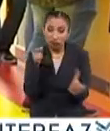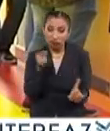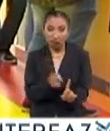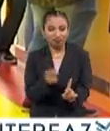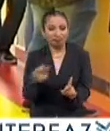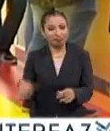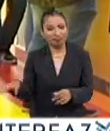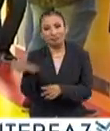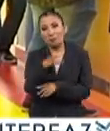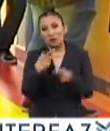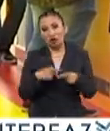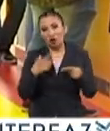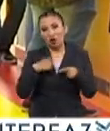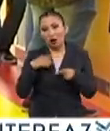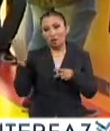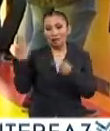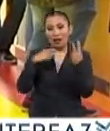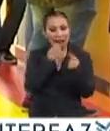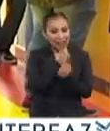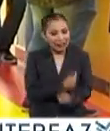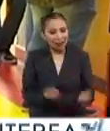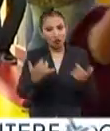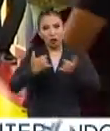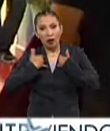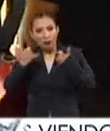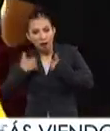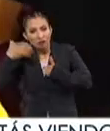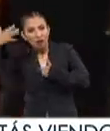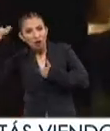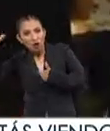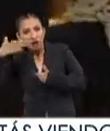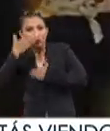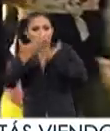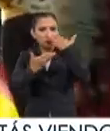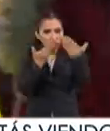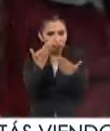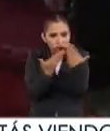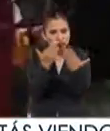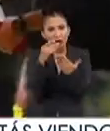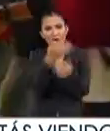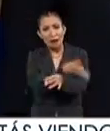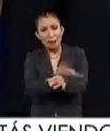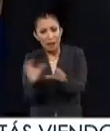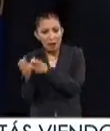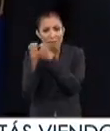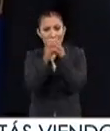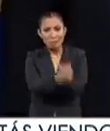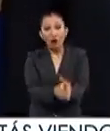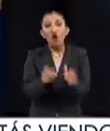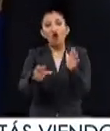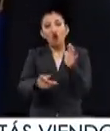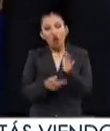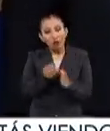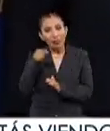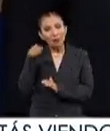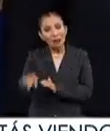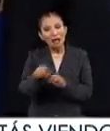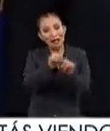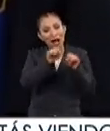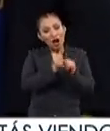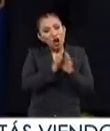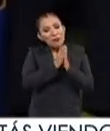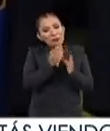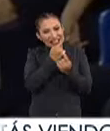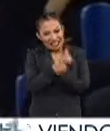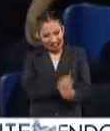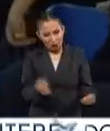importante, que es pues, el público, desde niños, jóvenes, adultos, estudiantes, familias. De nueva cuenta, el Salón de Libros